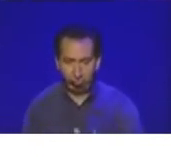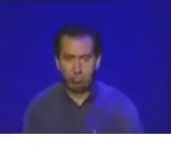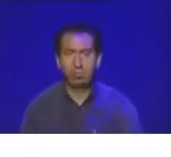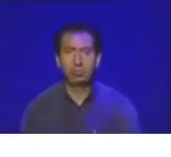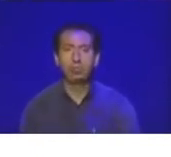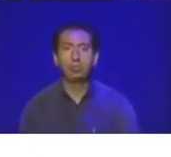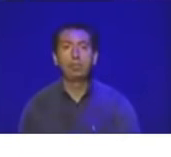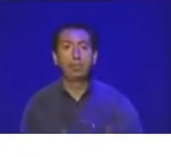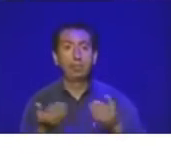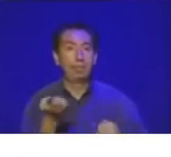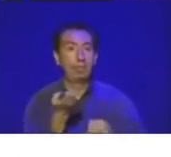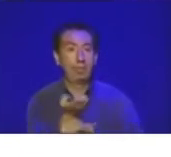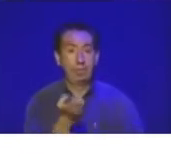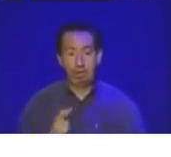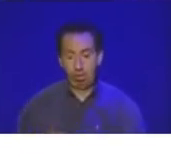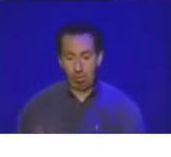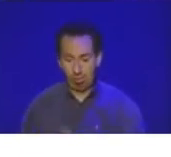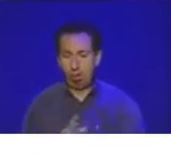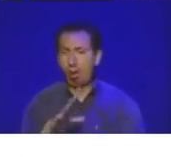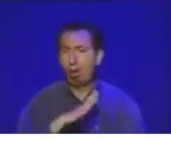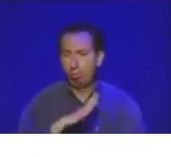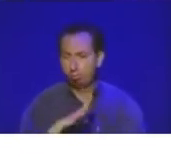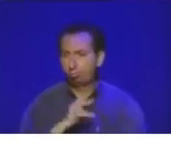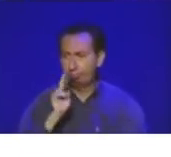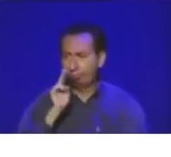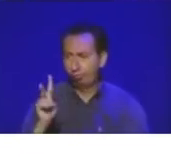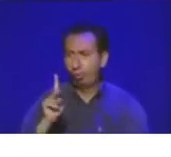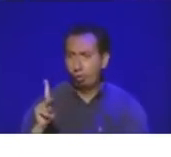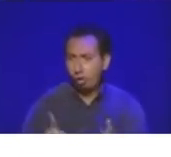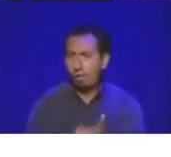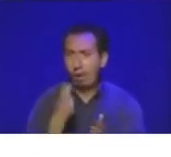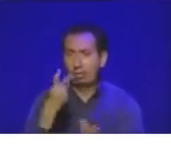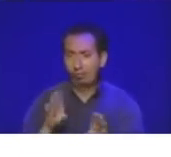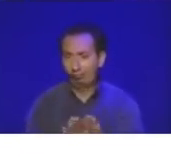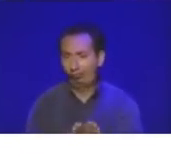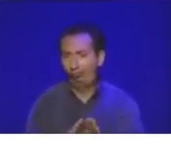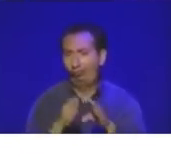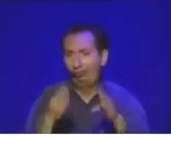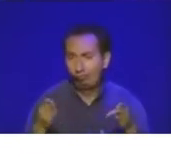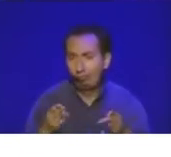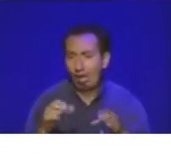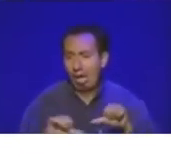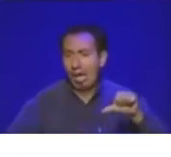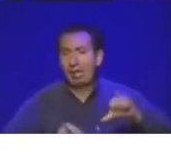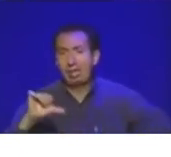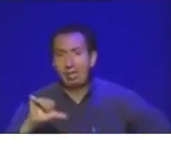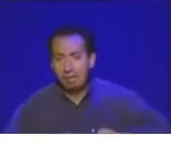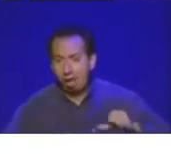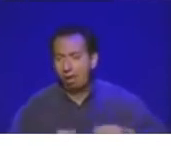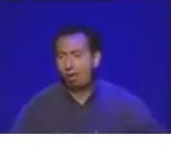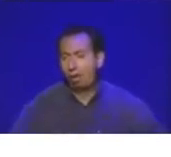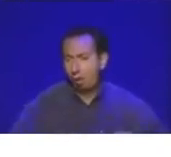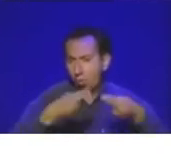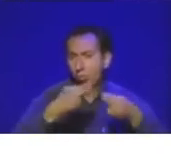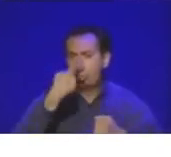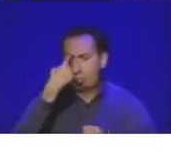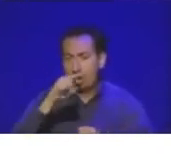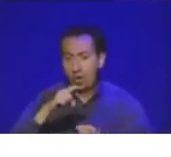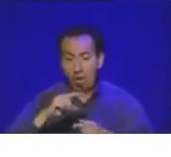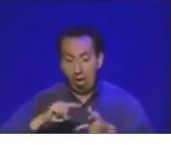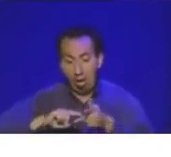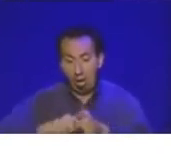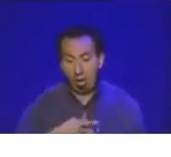Economía, Froilán Salas Navarro, detalló sobre el acuerdo para la reactivación de estos giros y la necesidad de que la proveeduría cuente con un